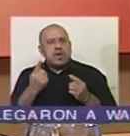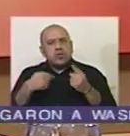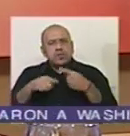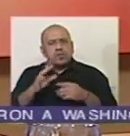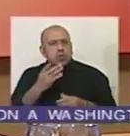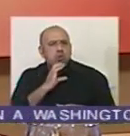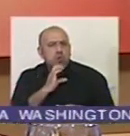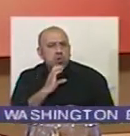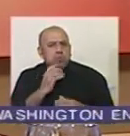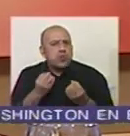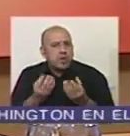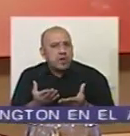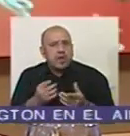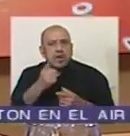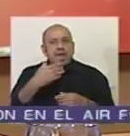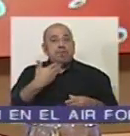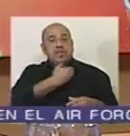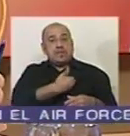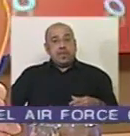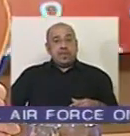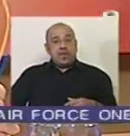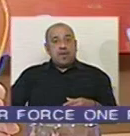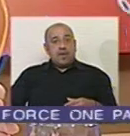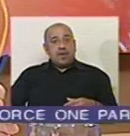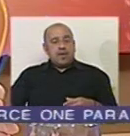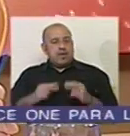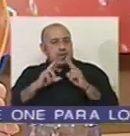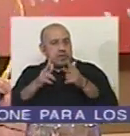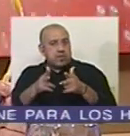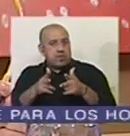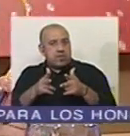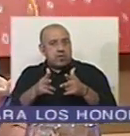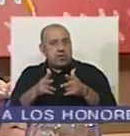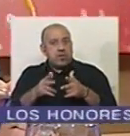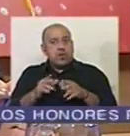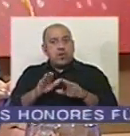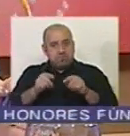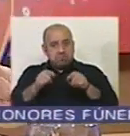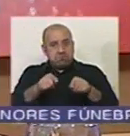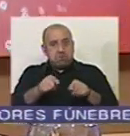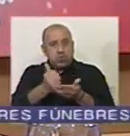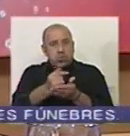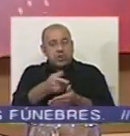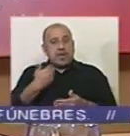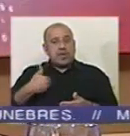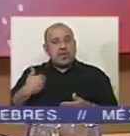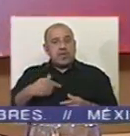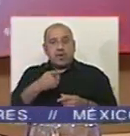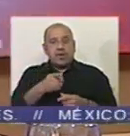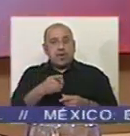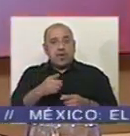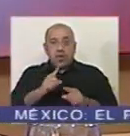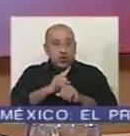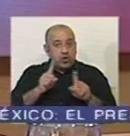es que el presidente saliente priorizó estar en Argentina, en el G20, sí. No le pasó la banda